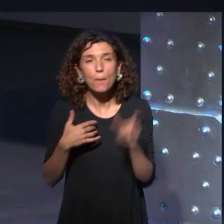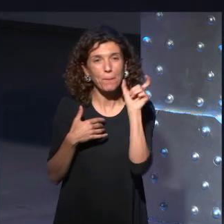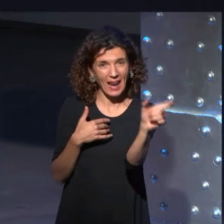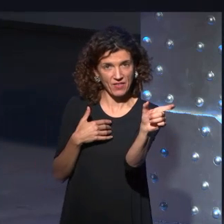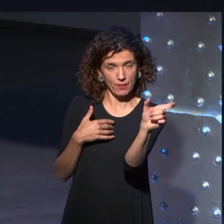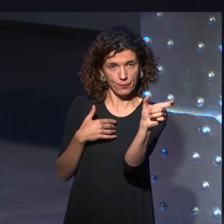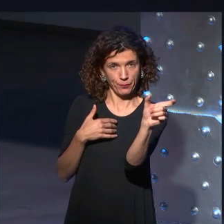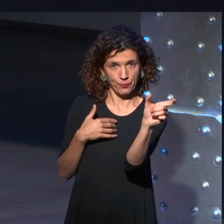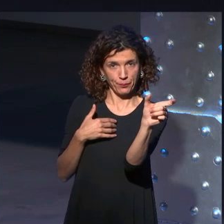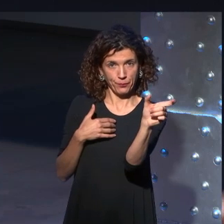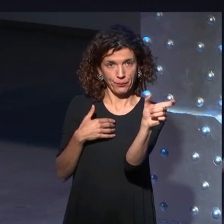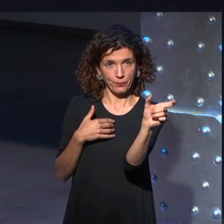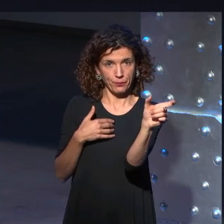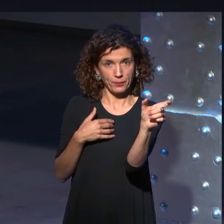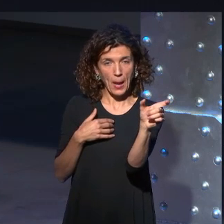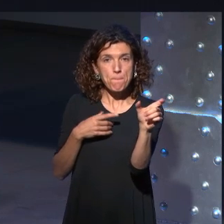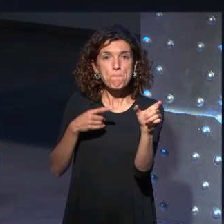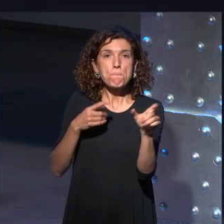palabra penetrar?